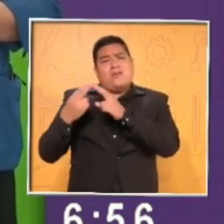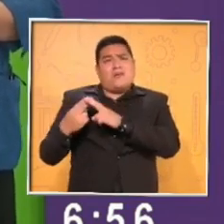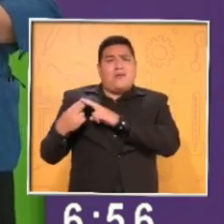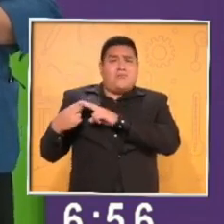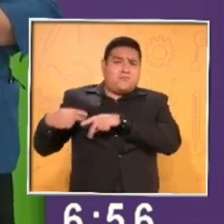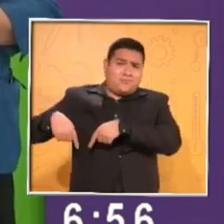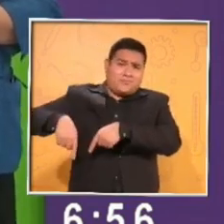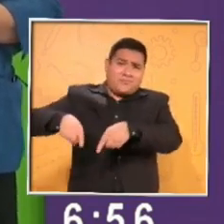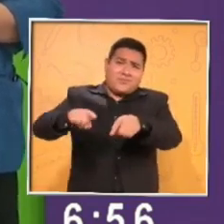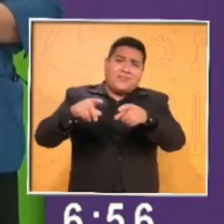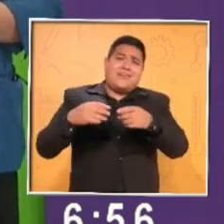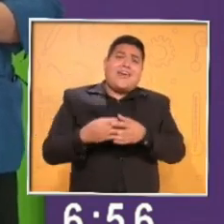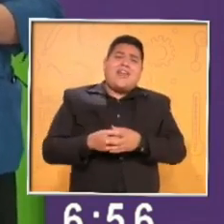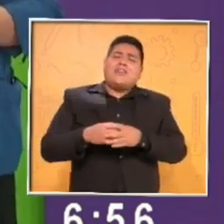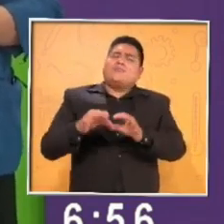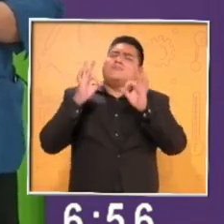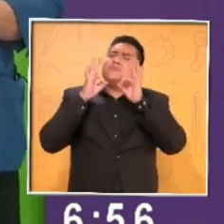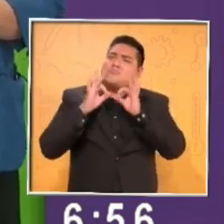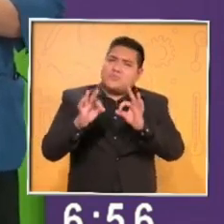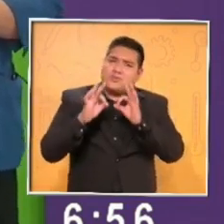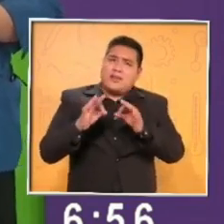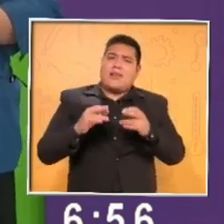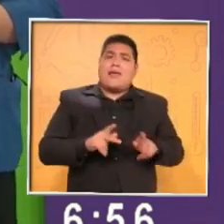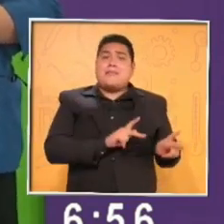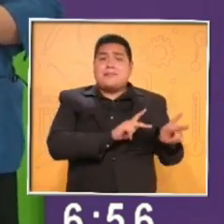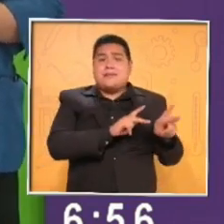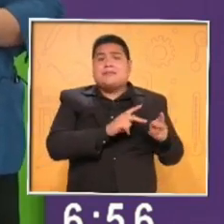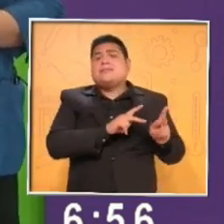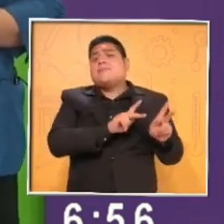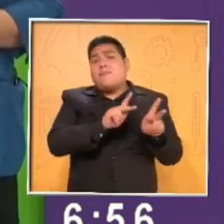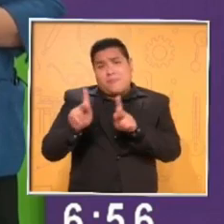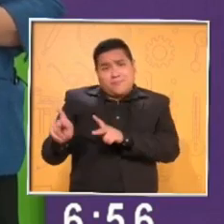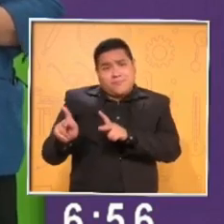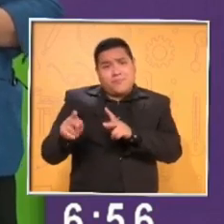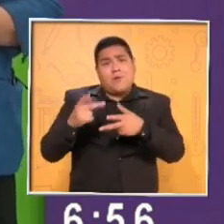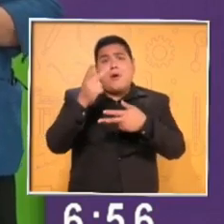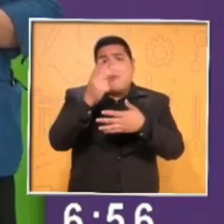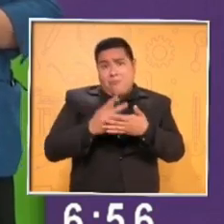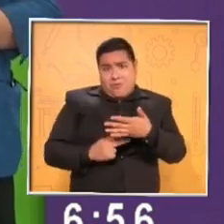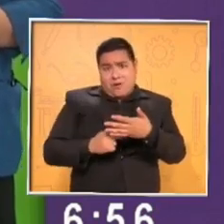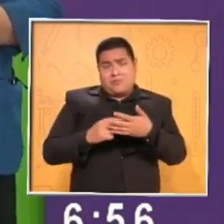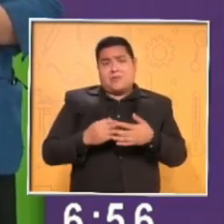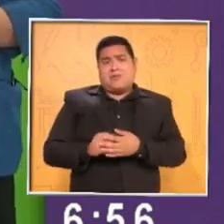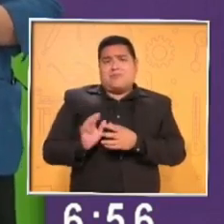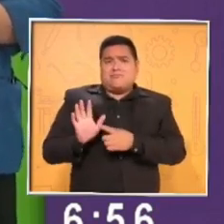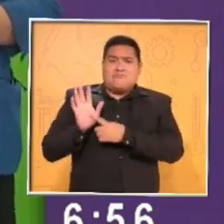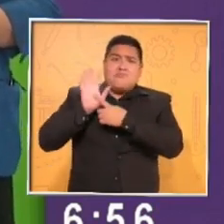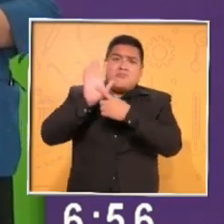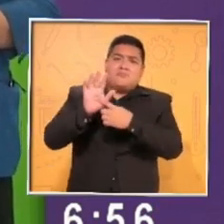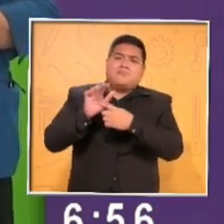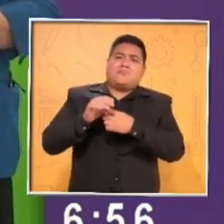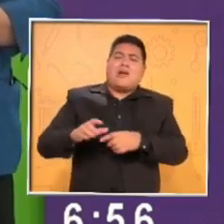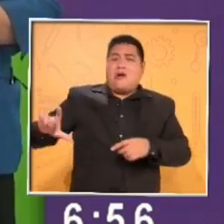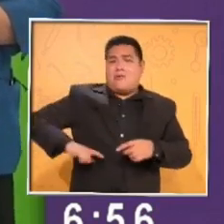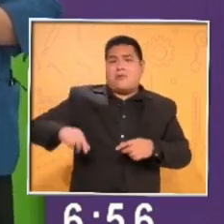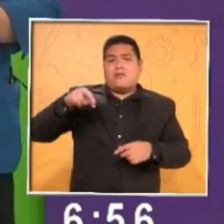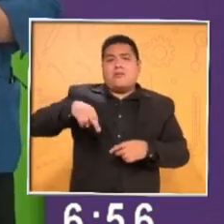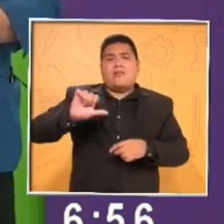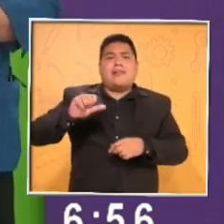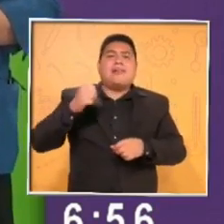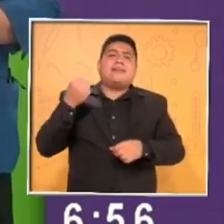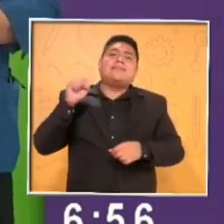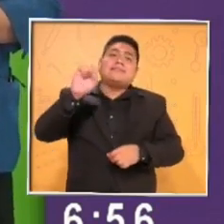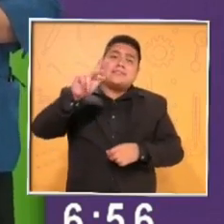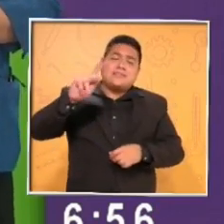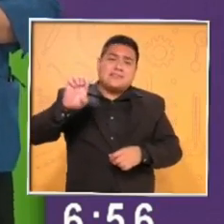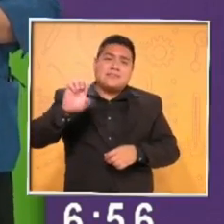estos excelentes programas que nos está ofreciendo el Gobierno de Nuevo León y la Secretaría de Educación con nuestros